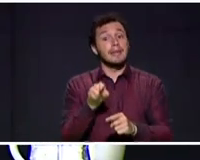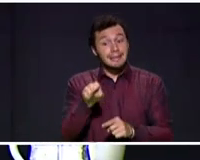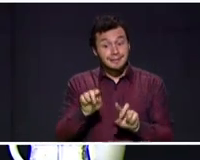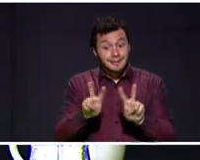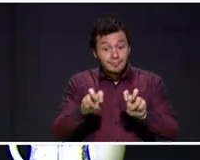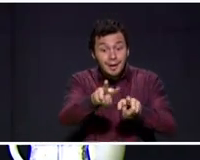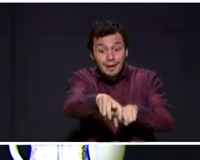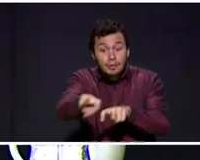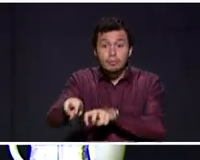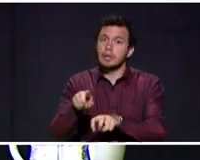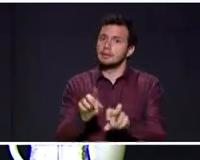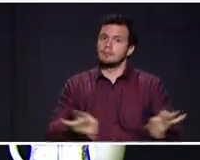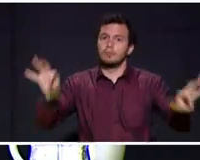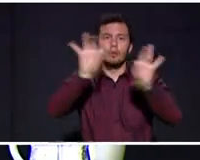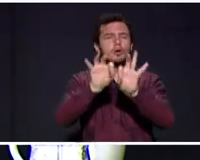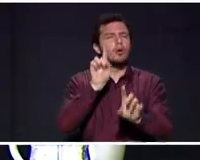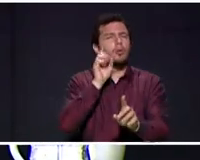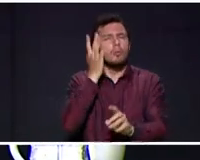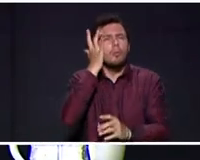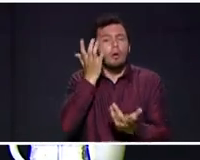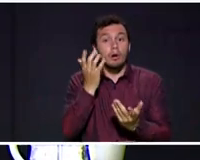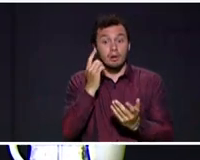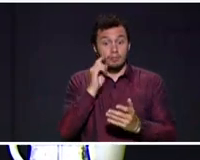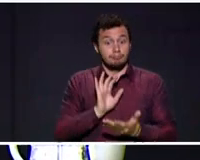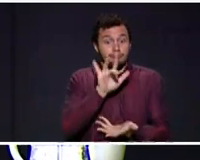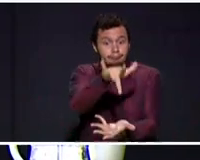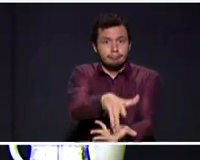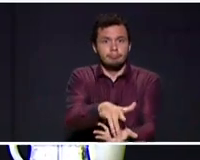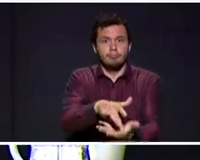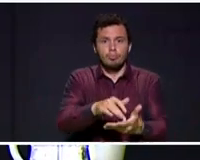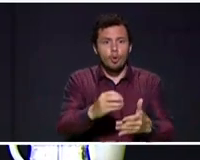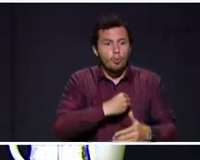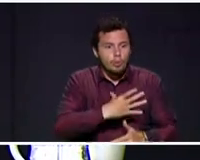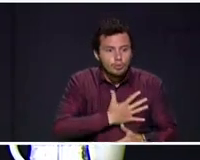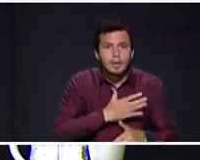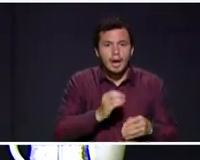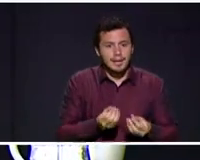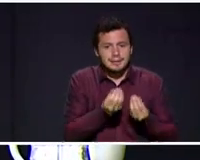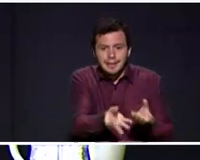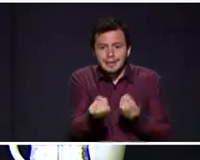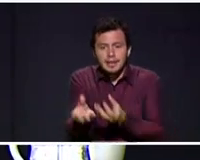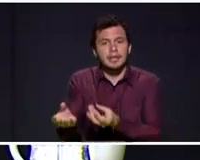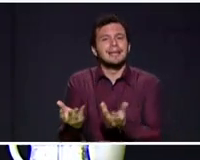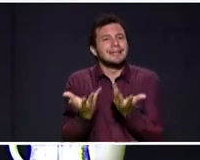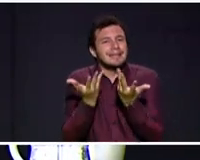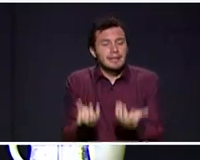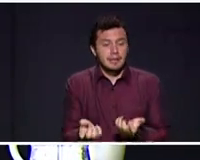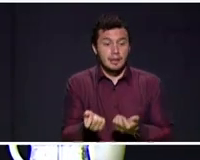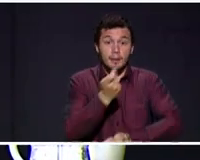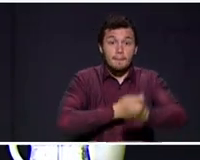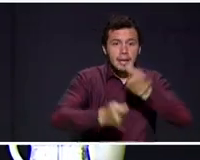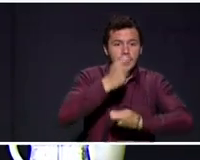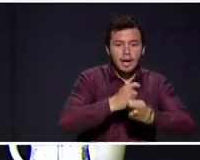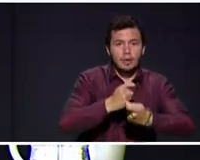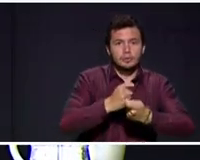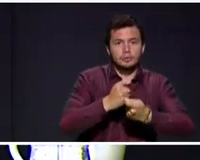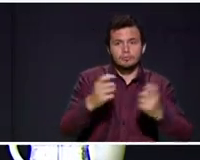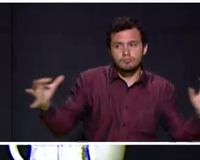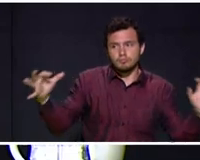al territorio nos yo me propongo conectar los mercados con el productor así como lo hicimos en cafés especiales